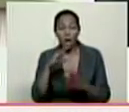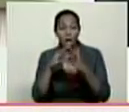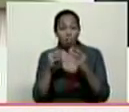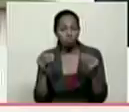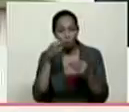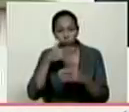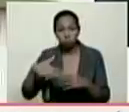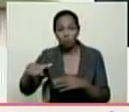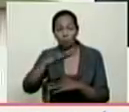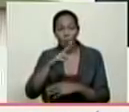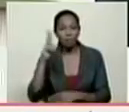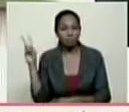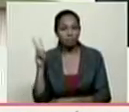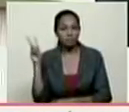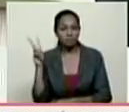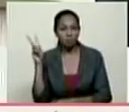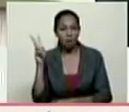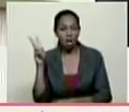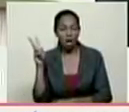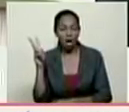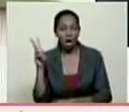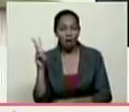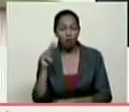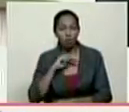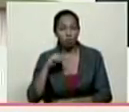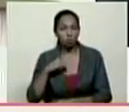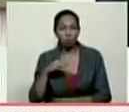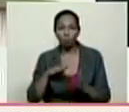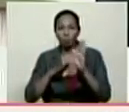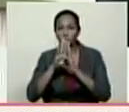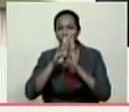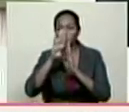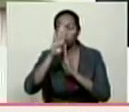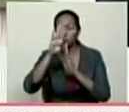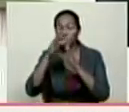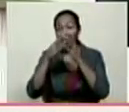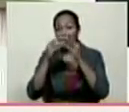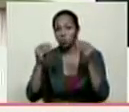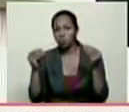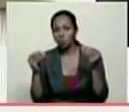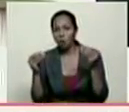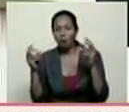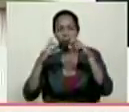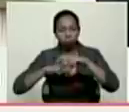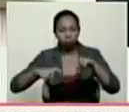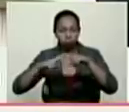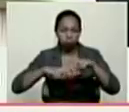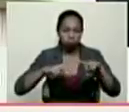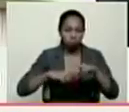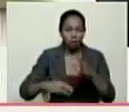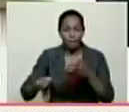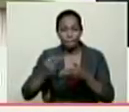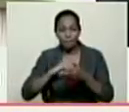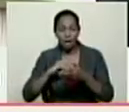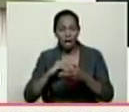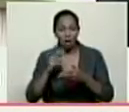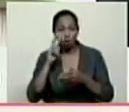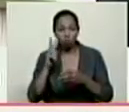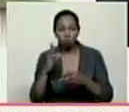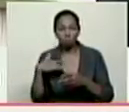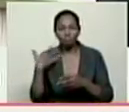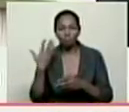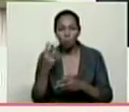el pueblo de Venezuela del avance importante de las investigaciones que nos ha